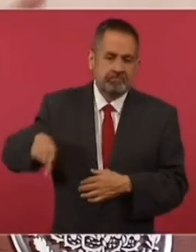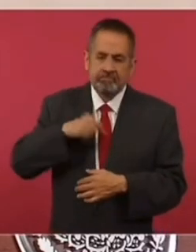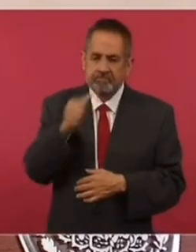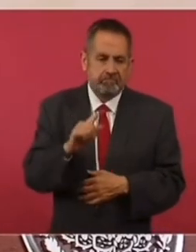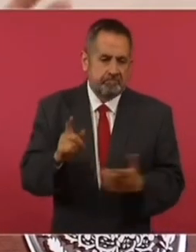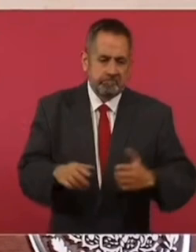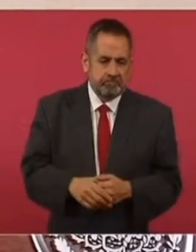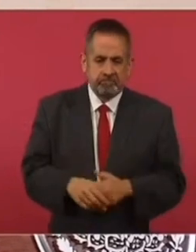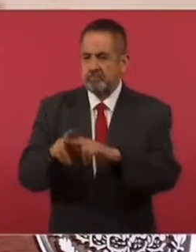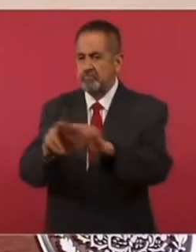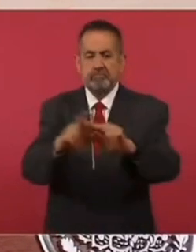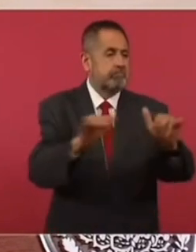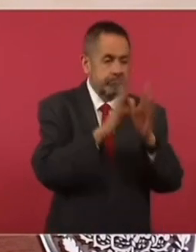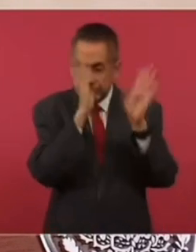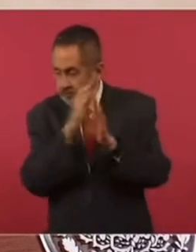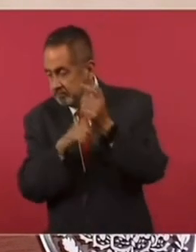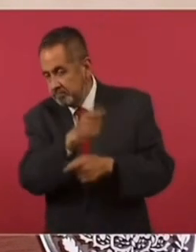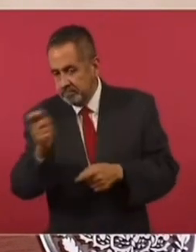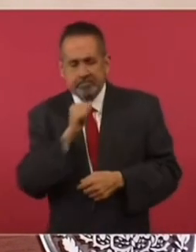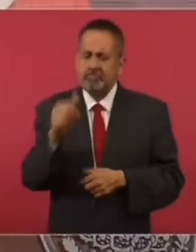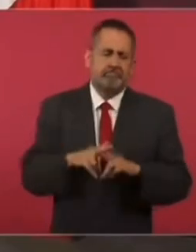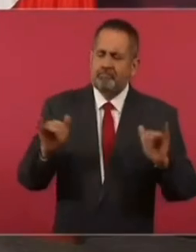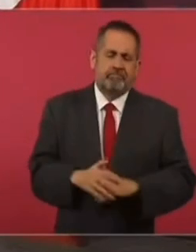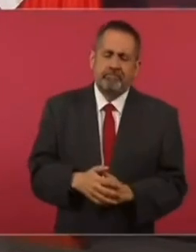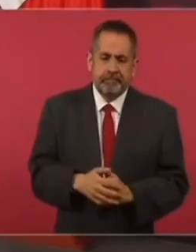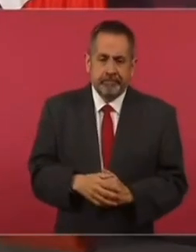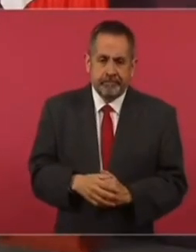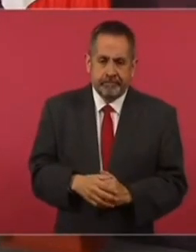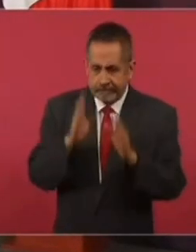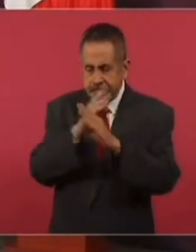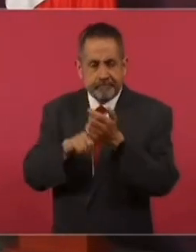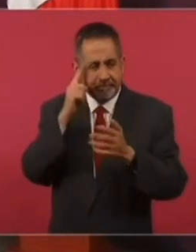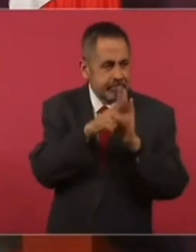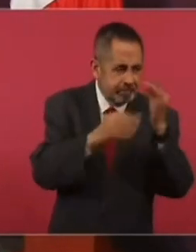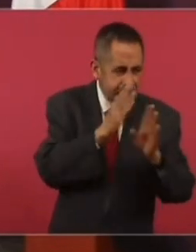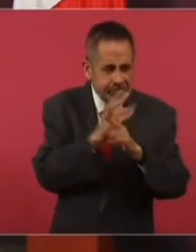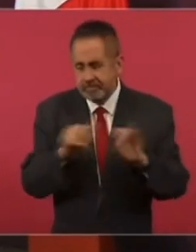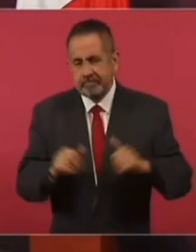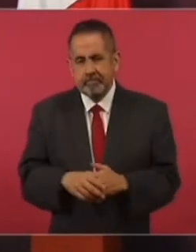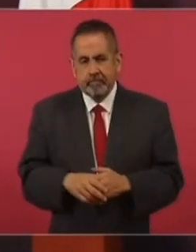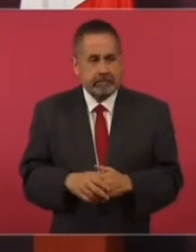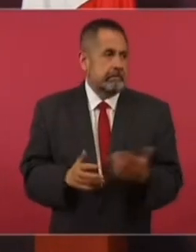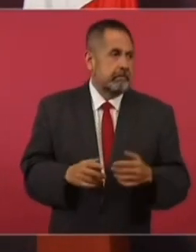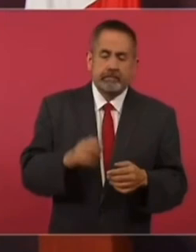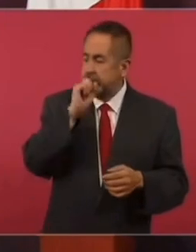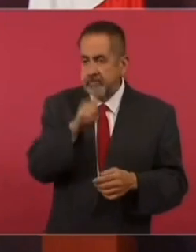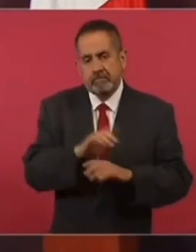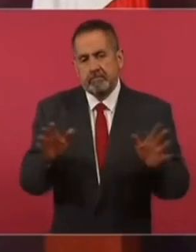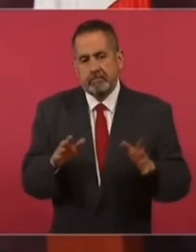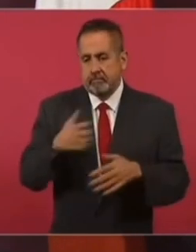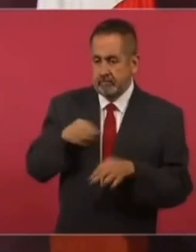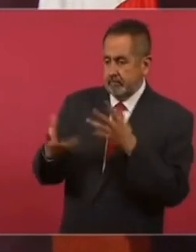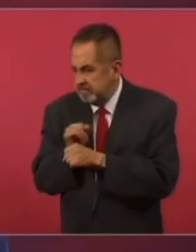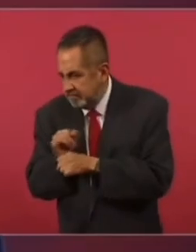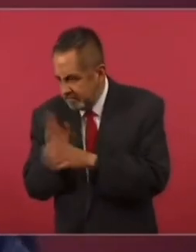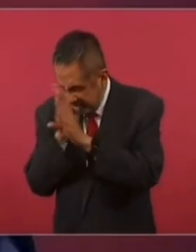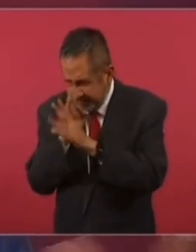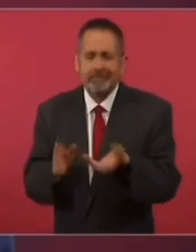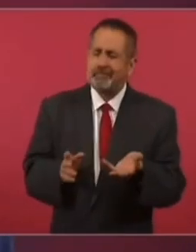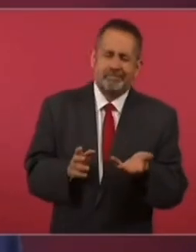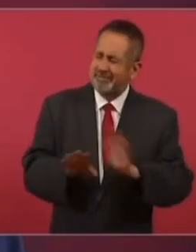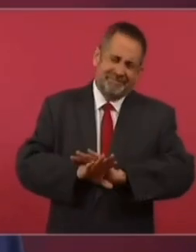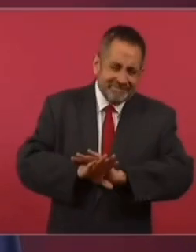a ninguna persona, ningún ciudadano, no espiamos a periodistas y mucho menos a servidores públicos, a